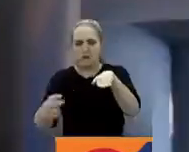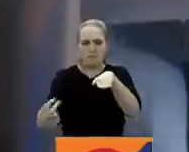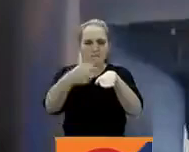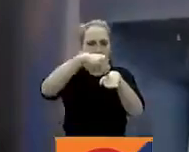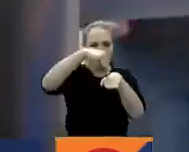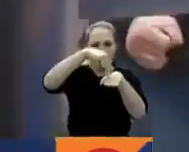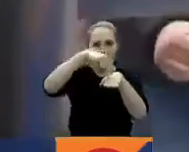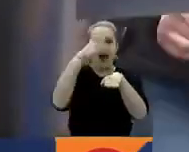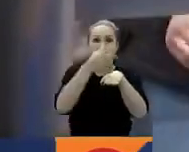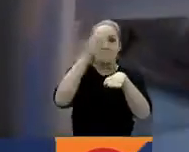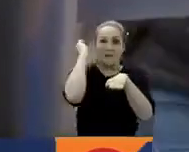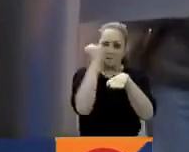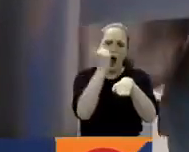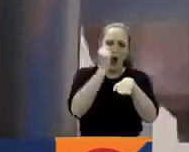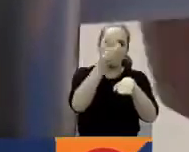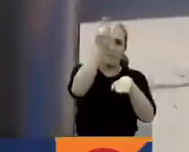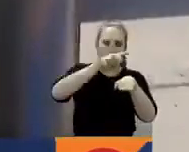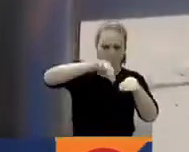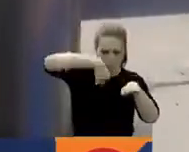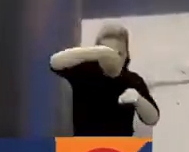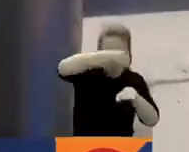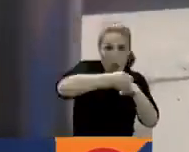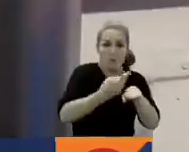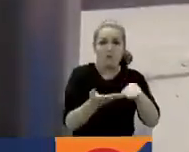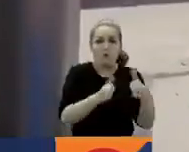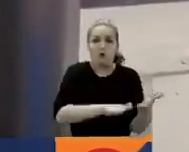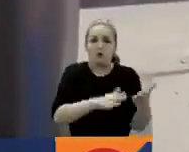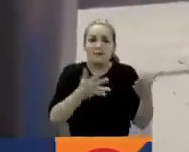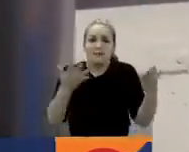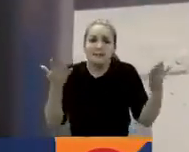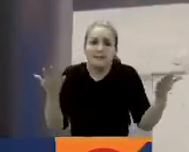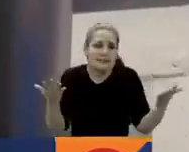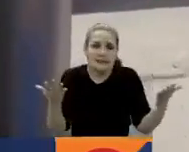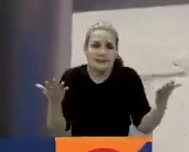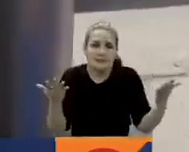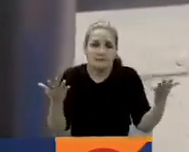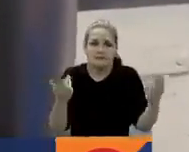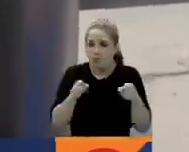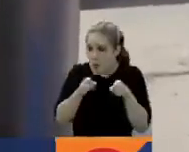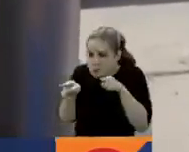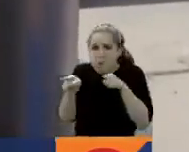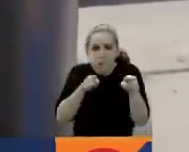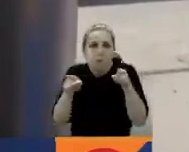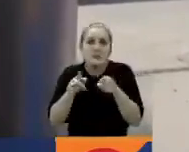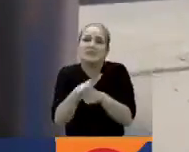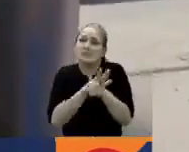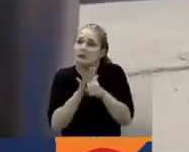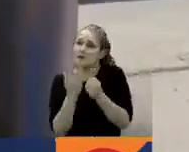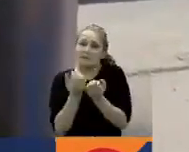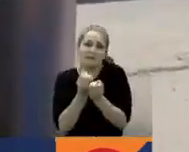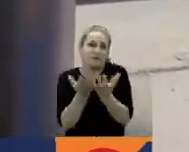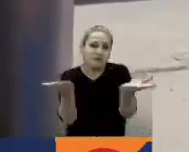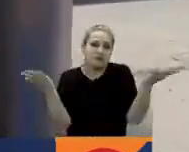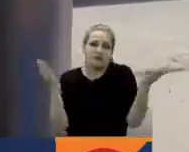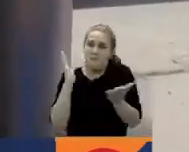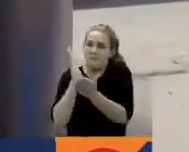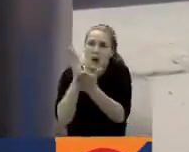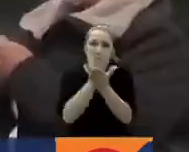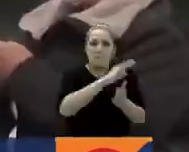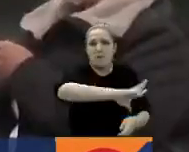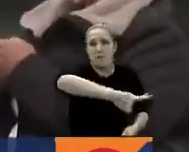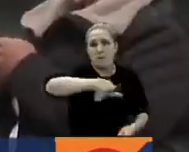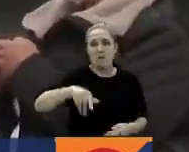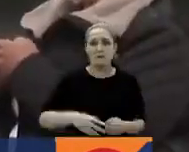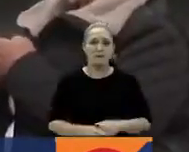un golpe y él se cayó al suelo y ahí falleció. Y así han habido, de esa forma han habido varios robos ya en la